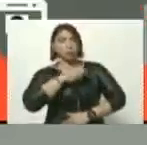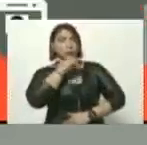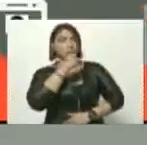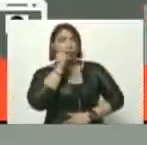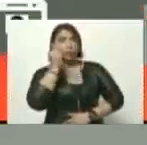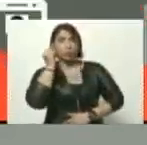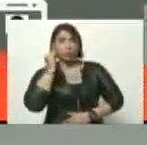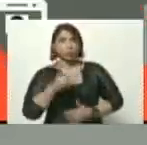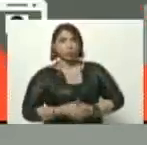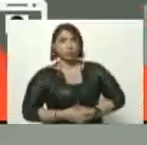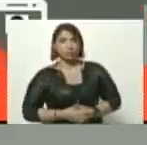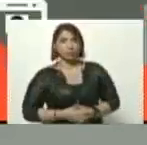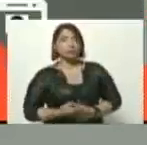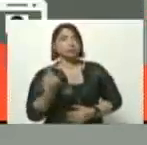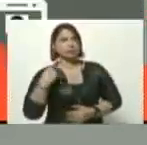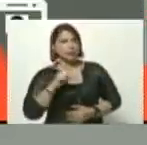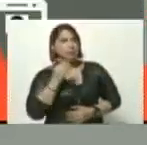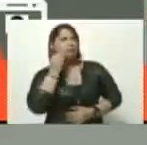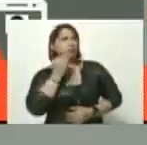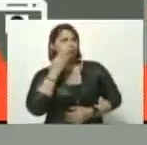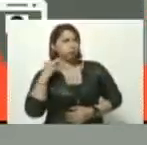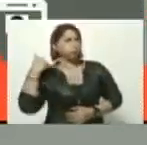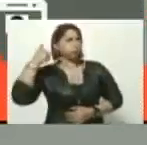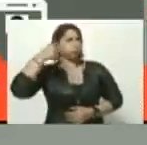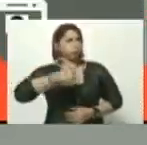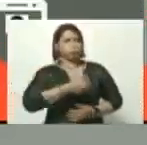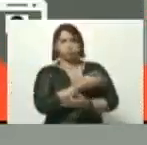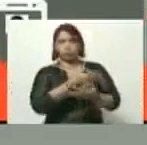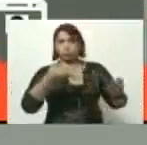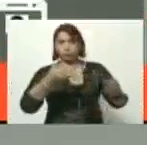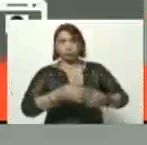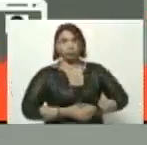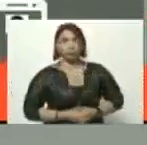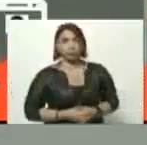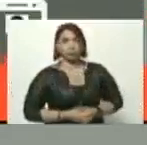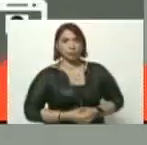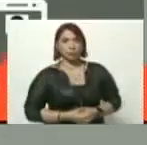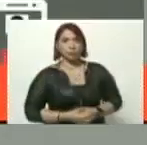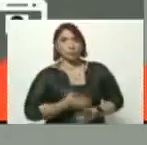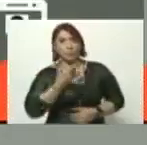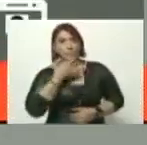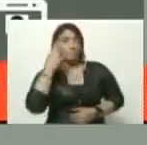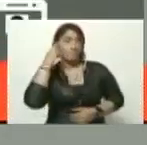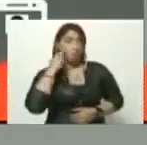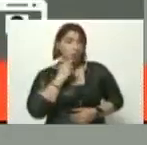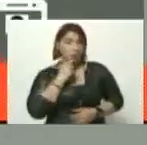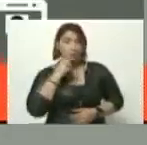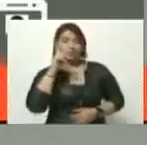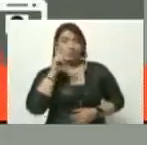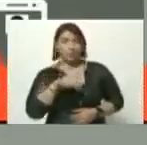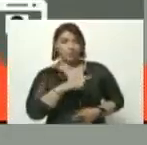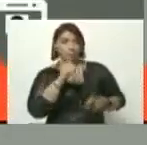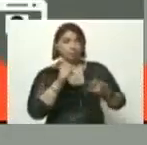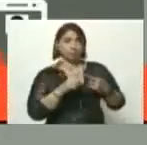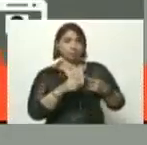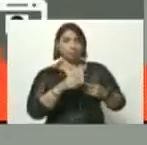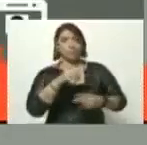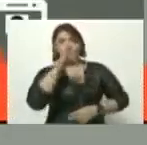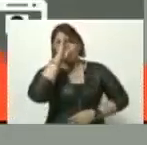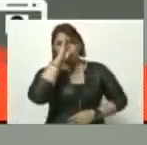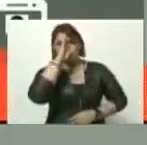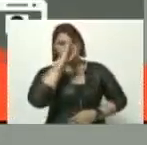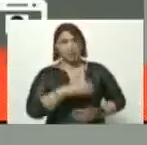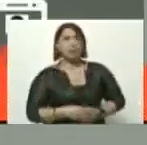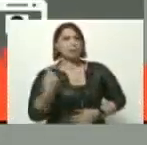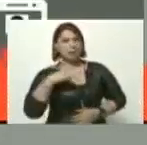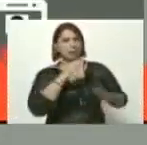nuestras abuelas. Tenemos experiencias extraordinarias, como es el caso de Bolívar, como es el caso de Barinas, que tenemos